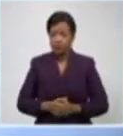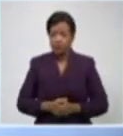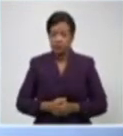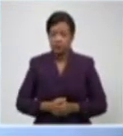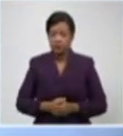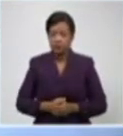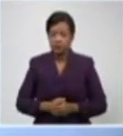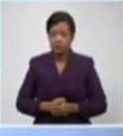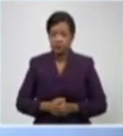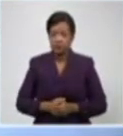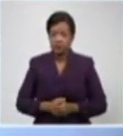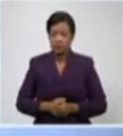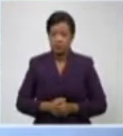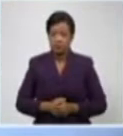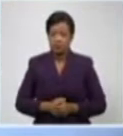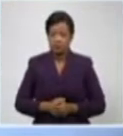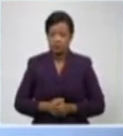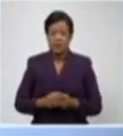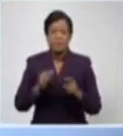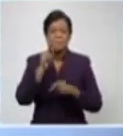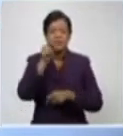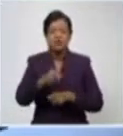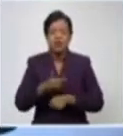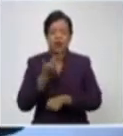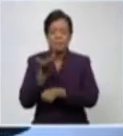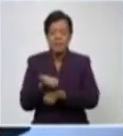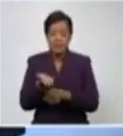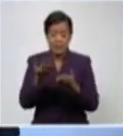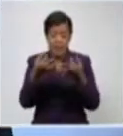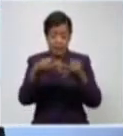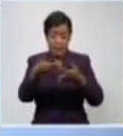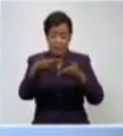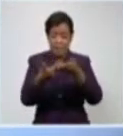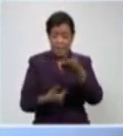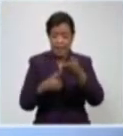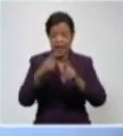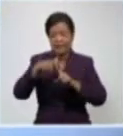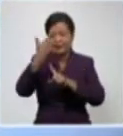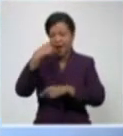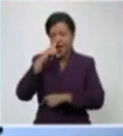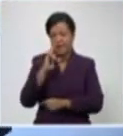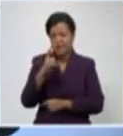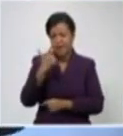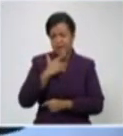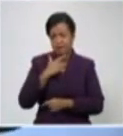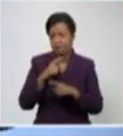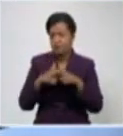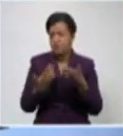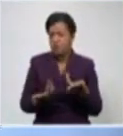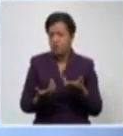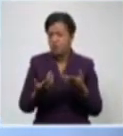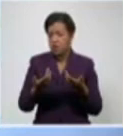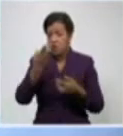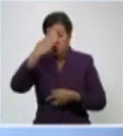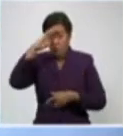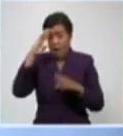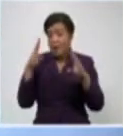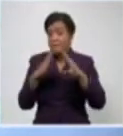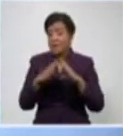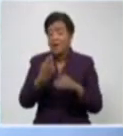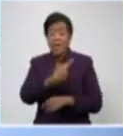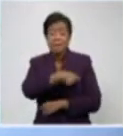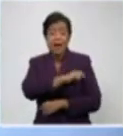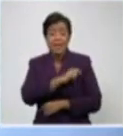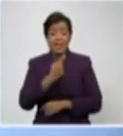¿Por qué esta persona le exige a Tania que le envíe la lista? Recuerden, es la cubana que vive en España quien dice que le